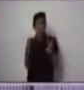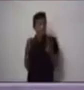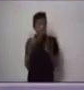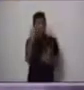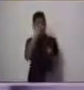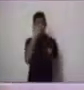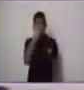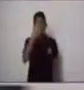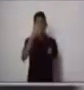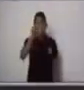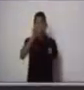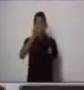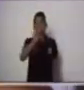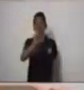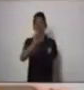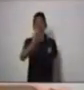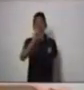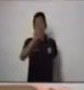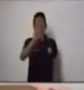vidas.